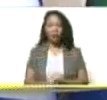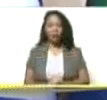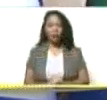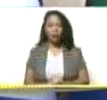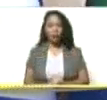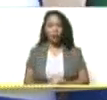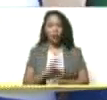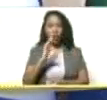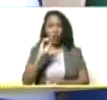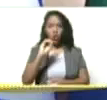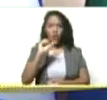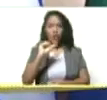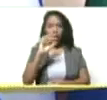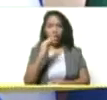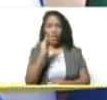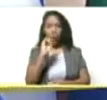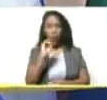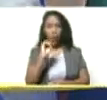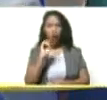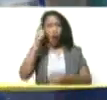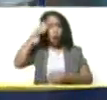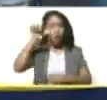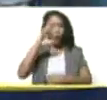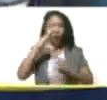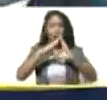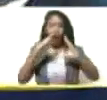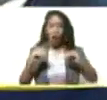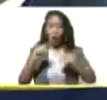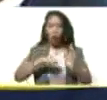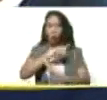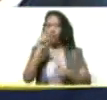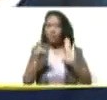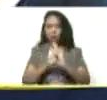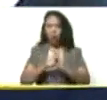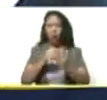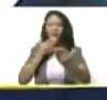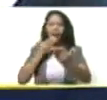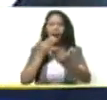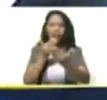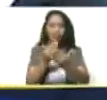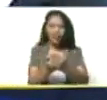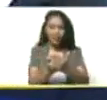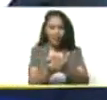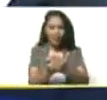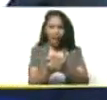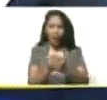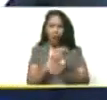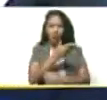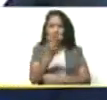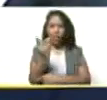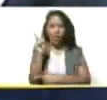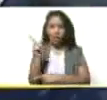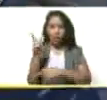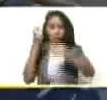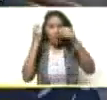Rosario Murillo, al pueblo de Nicaragua, agradecido de que hayan tenido a esta